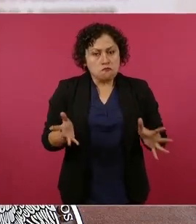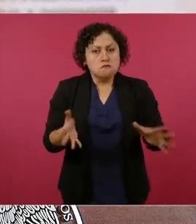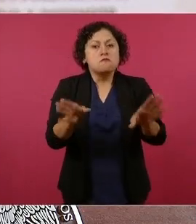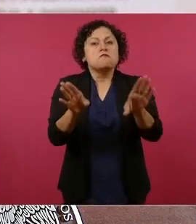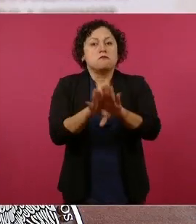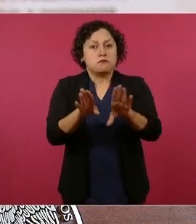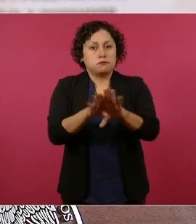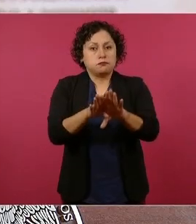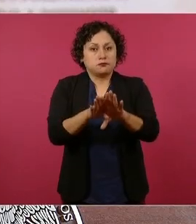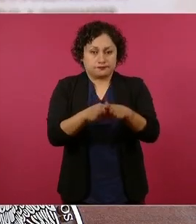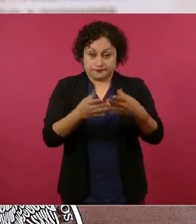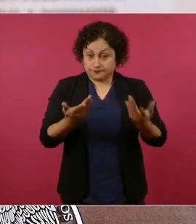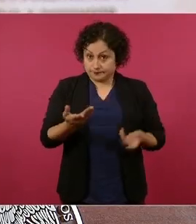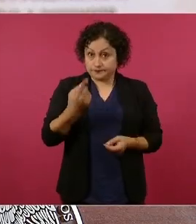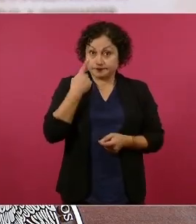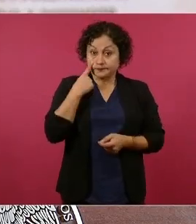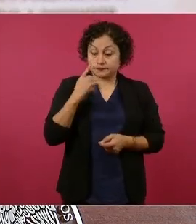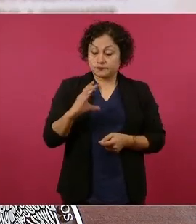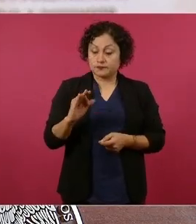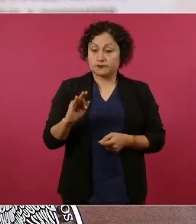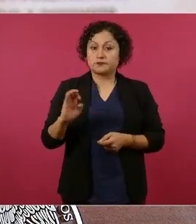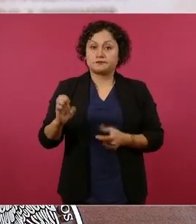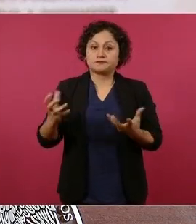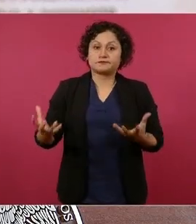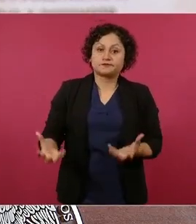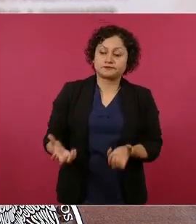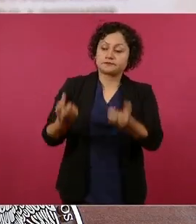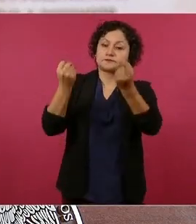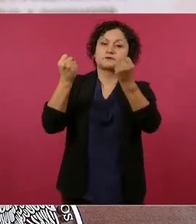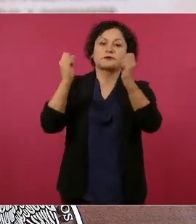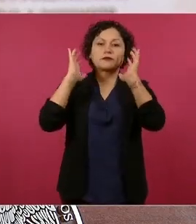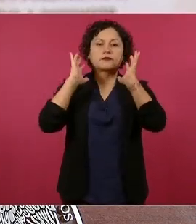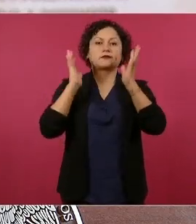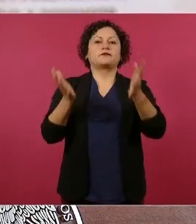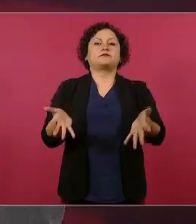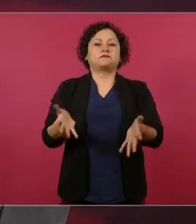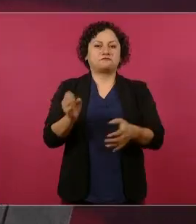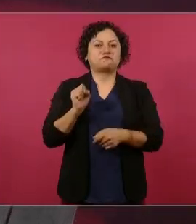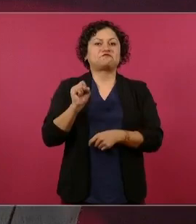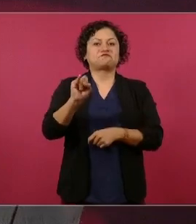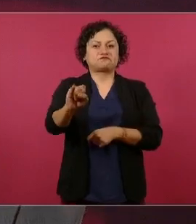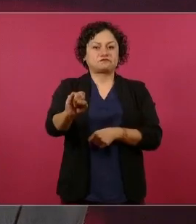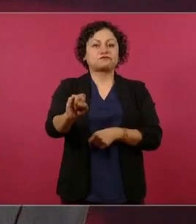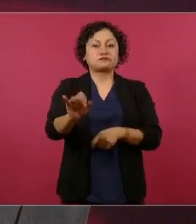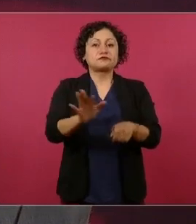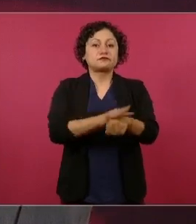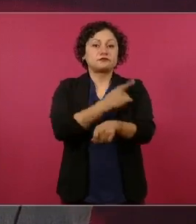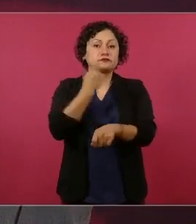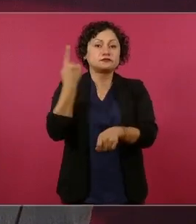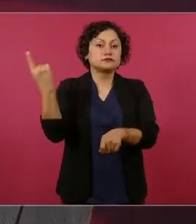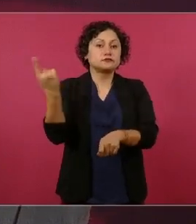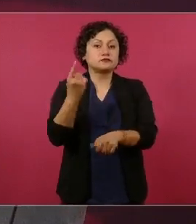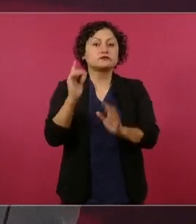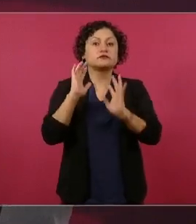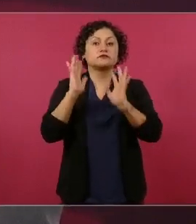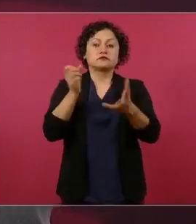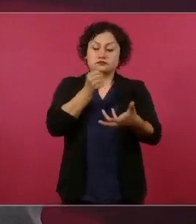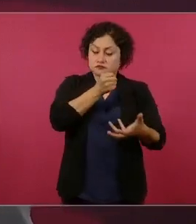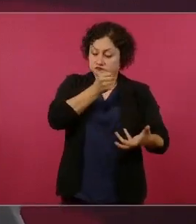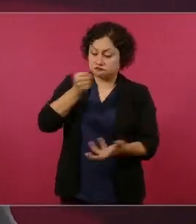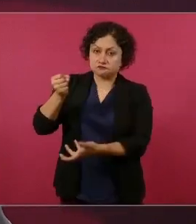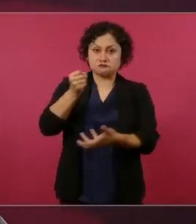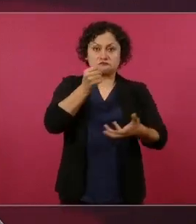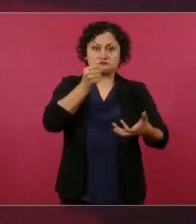de la CFE es una realidad por la inversión histórica que se ha realizado en esta